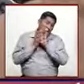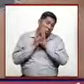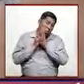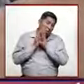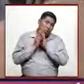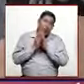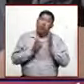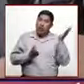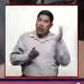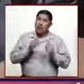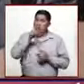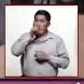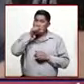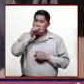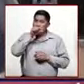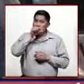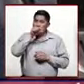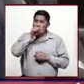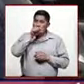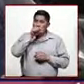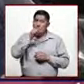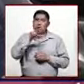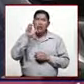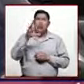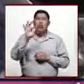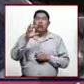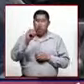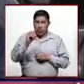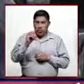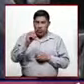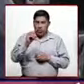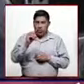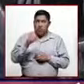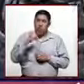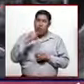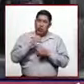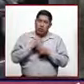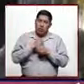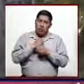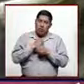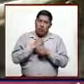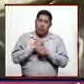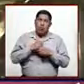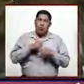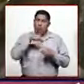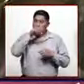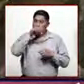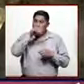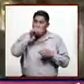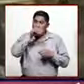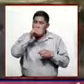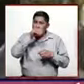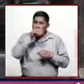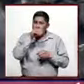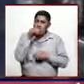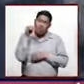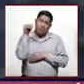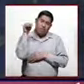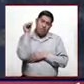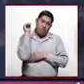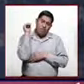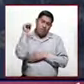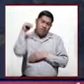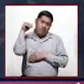¿Este patito? Este también, este ya sale de 390. Es bronce. Es mandado a hacer patitos, hacemos diferentes